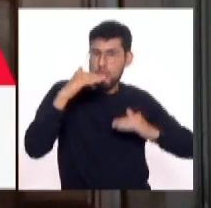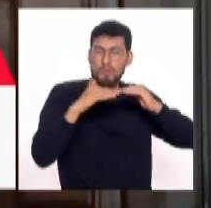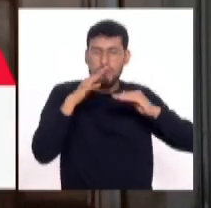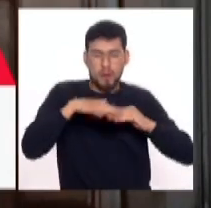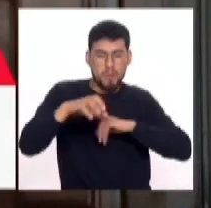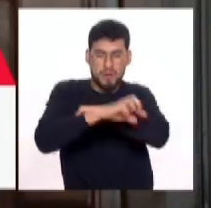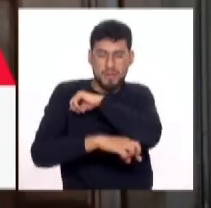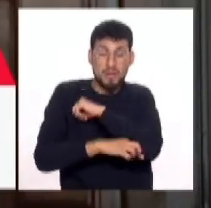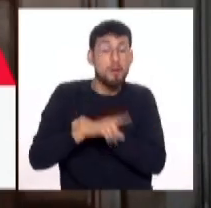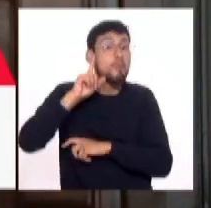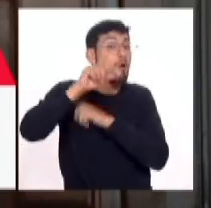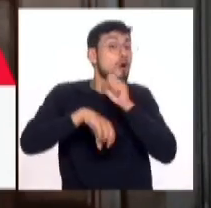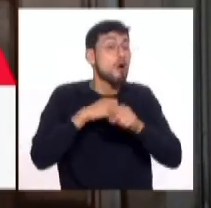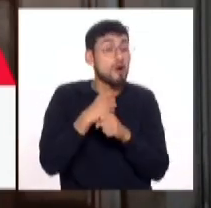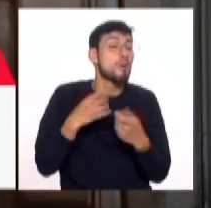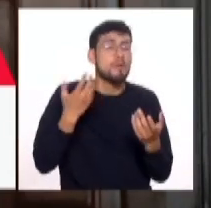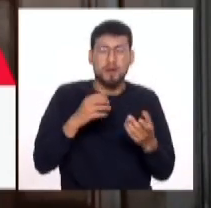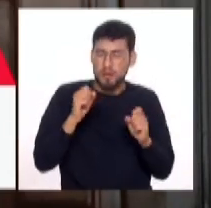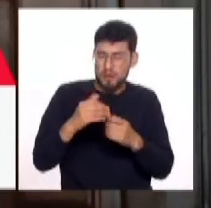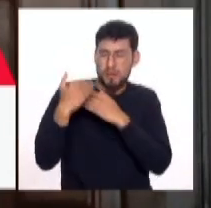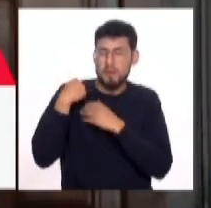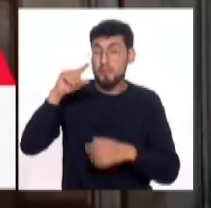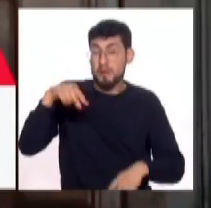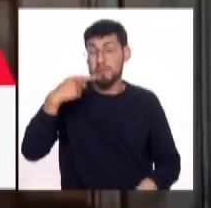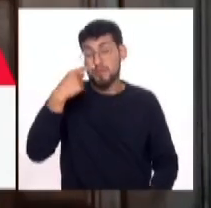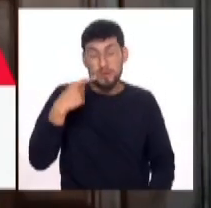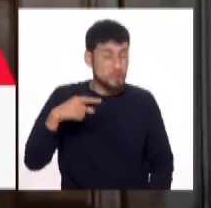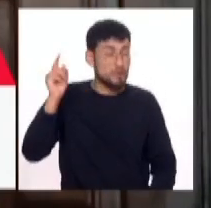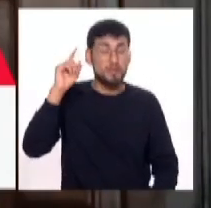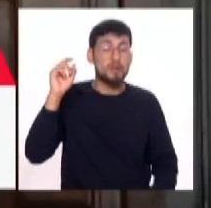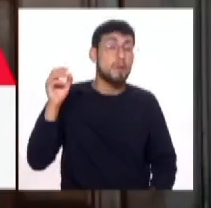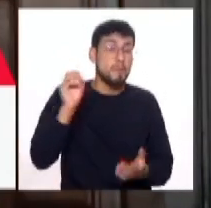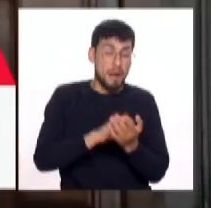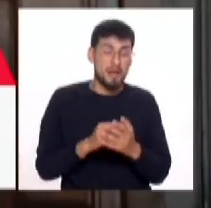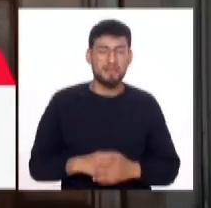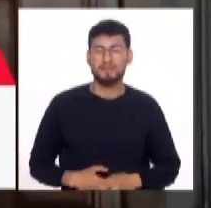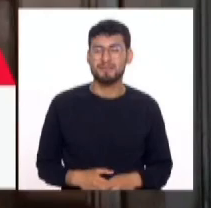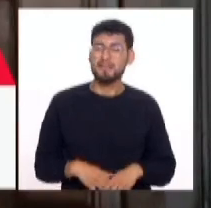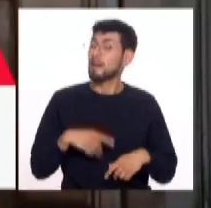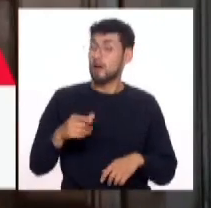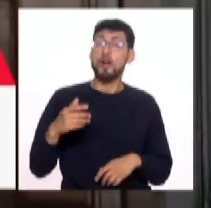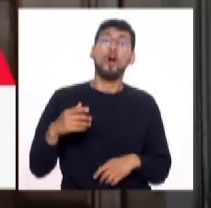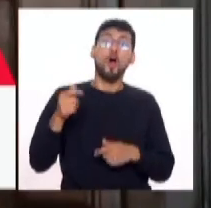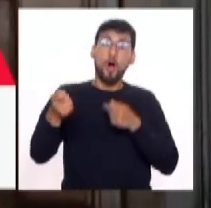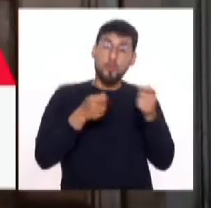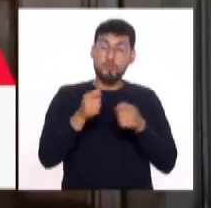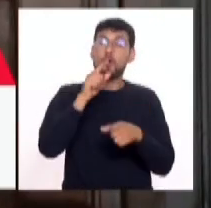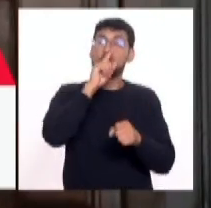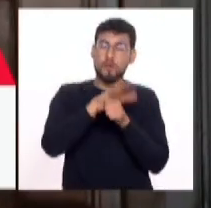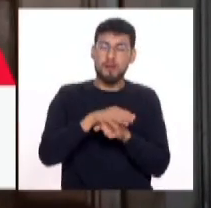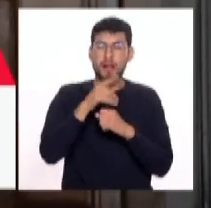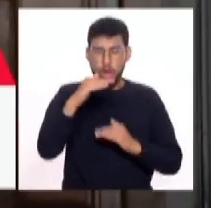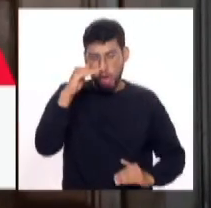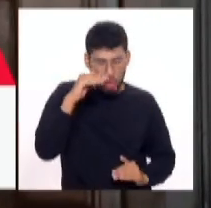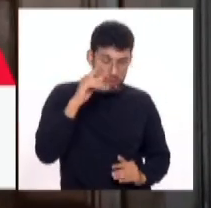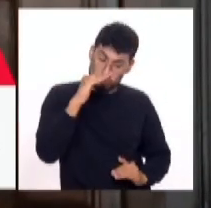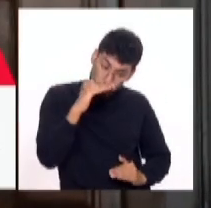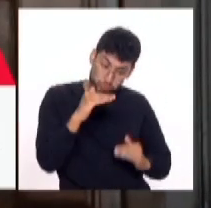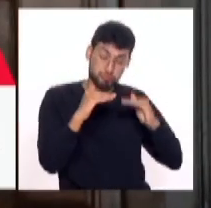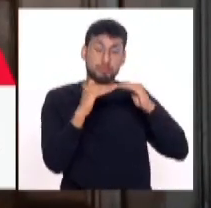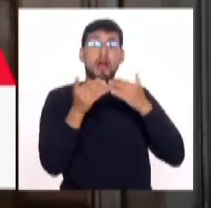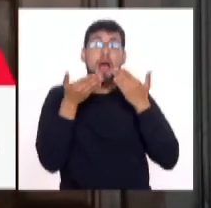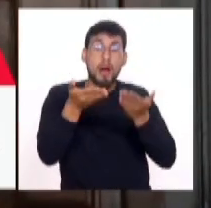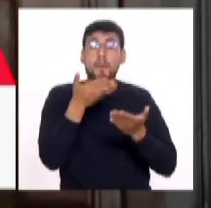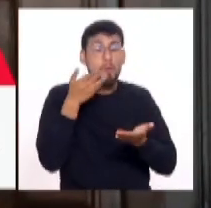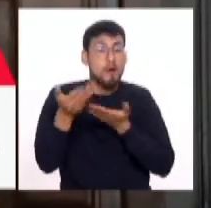año también trabajar otro encargo por cerca de $1,000 millones más. Y en esa línea el gobierno va comprometido en cerrar brechas, en llevar